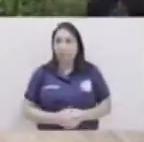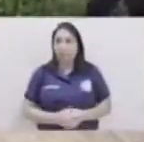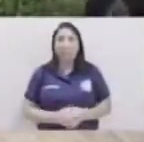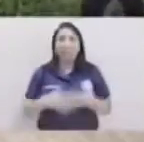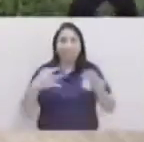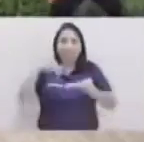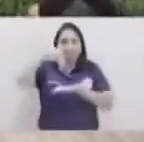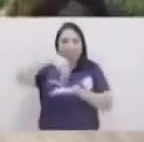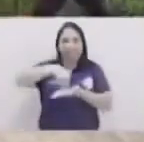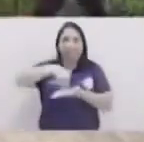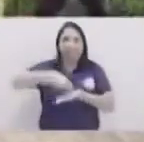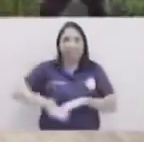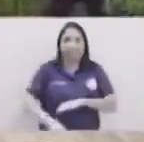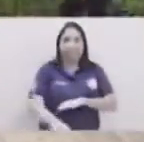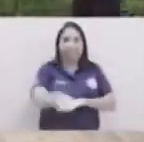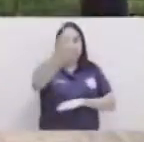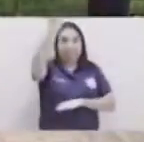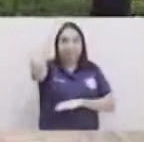Inicio.